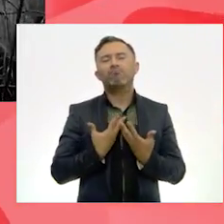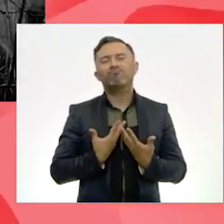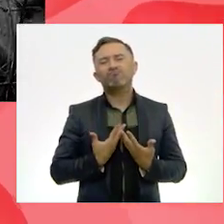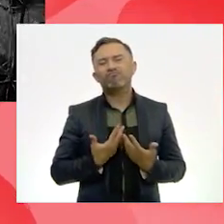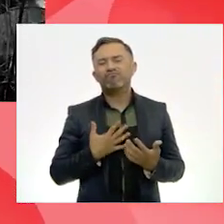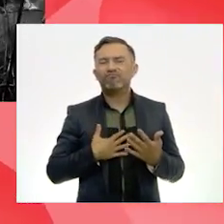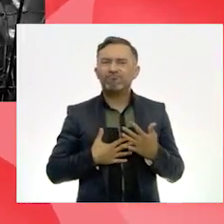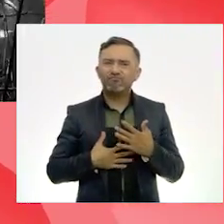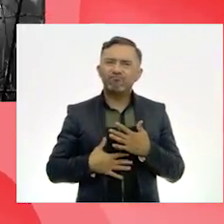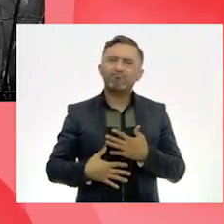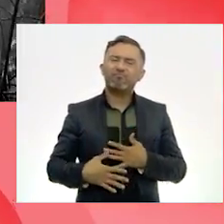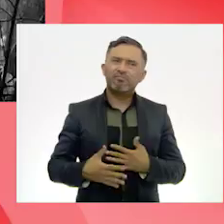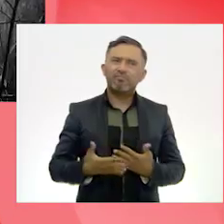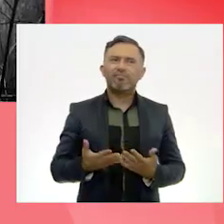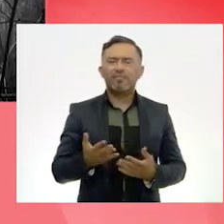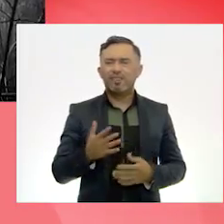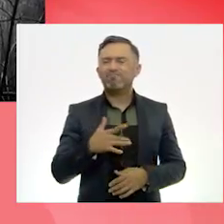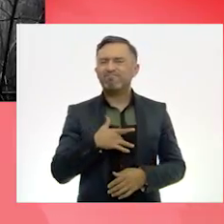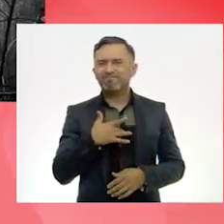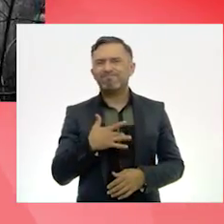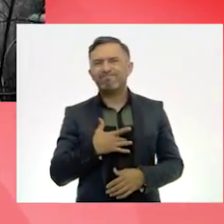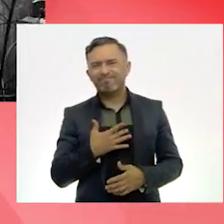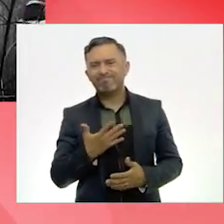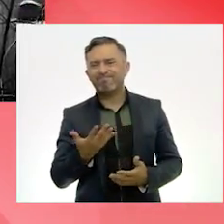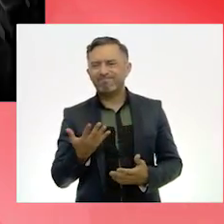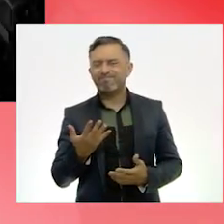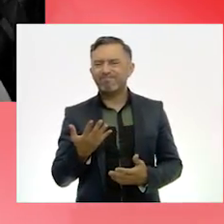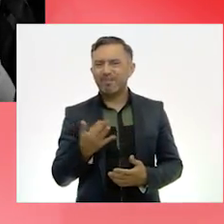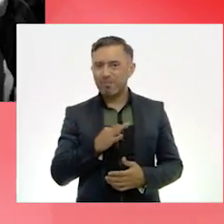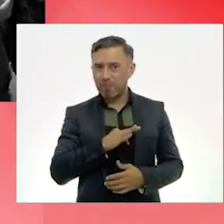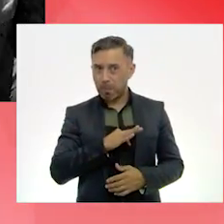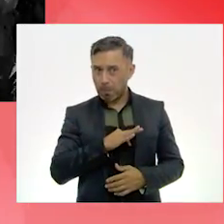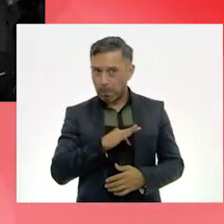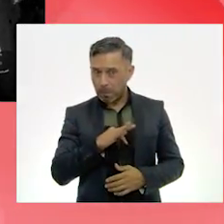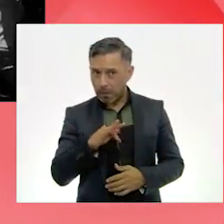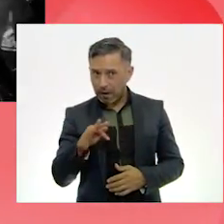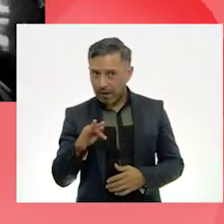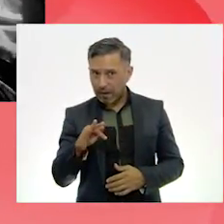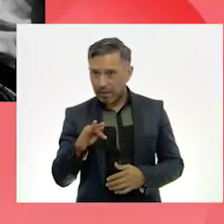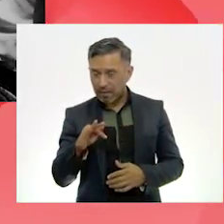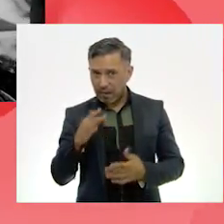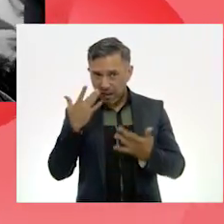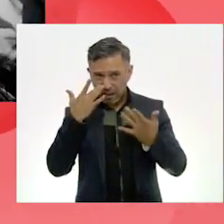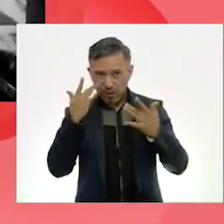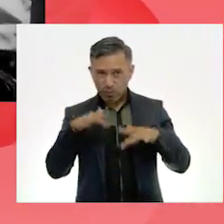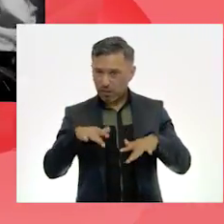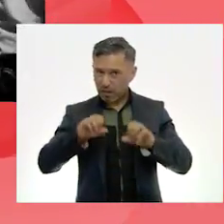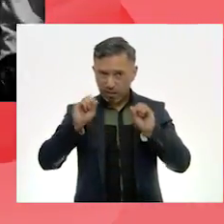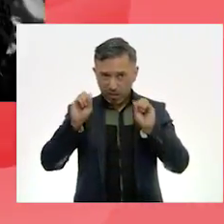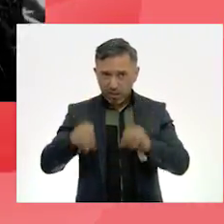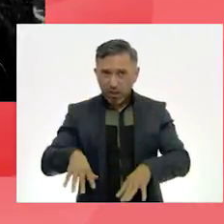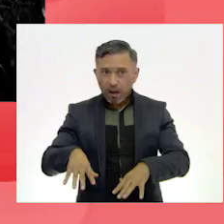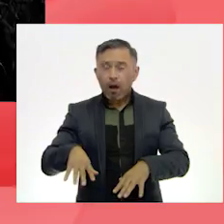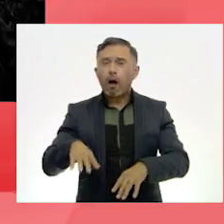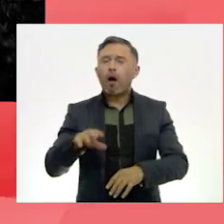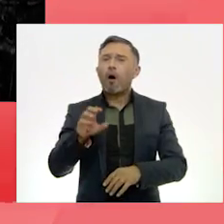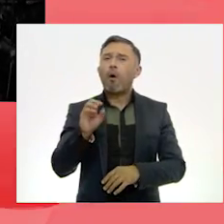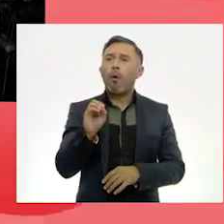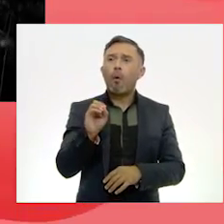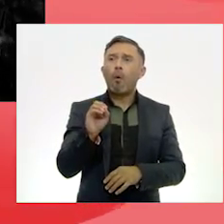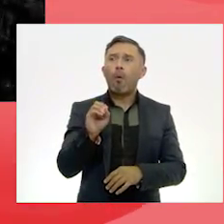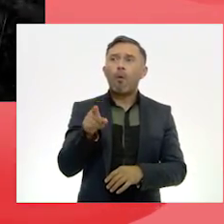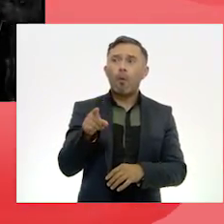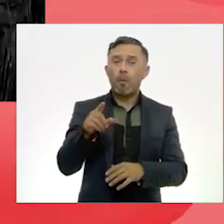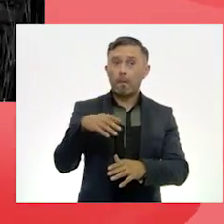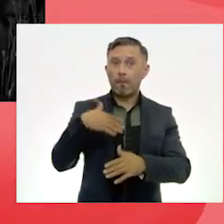en donde ellos tienen que decidir si van a rendirse, si van a participar en las